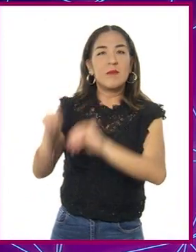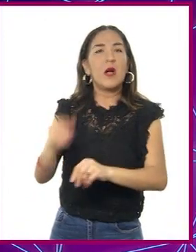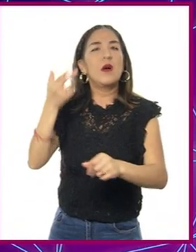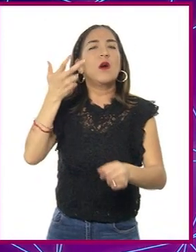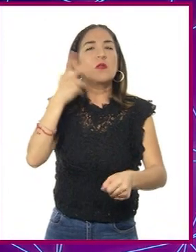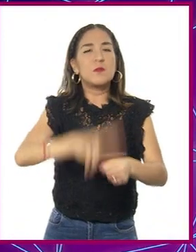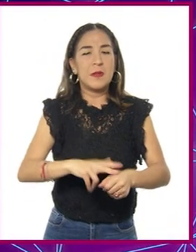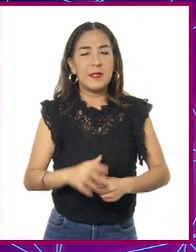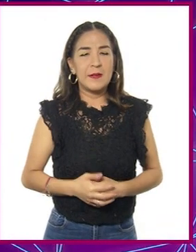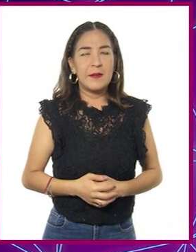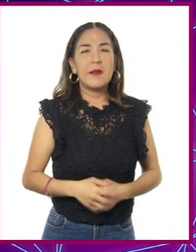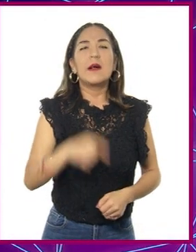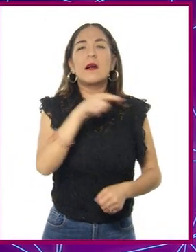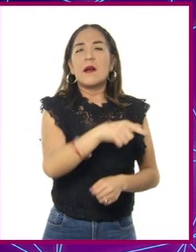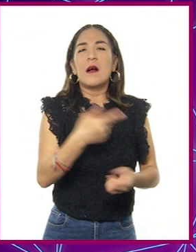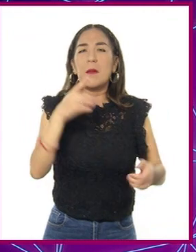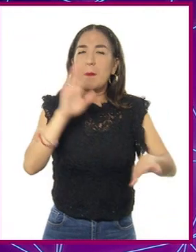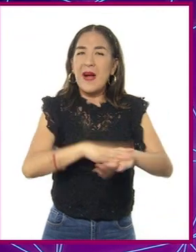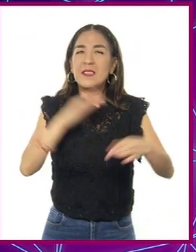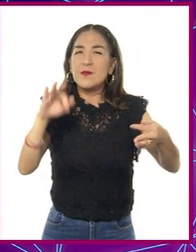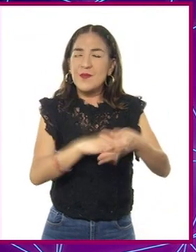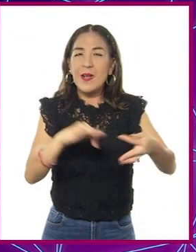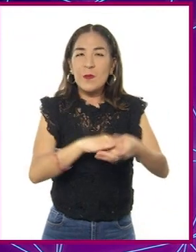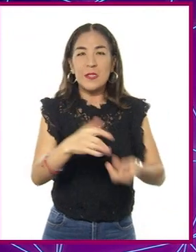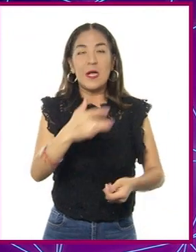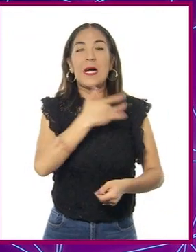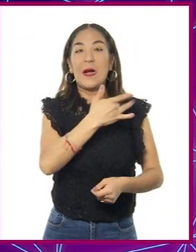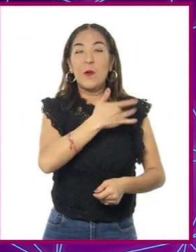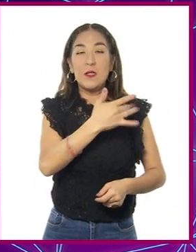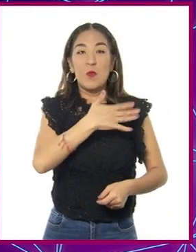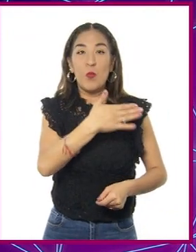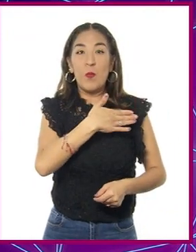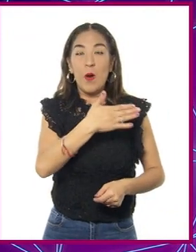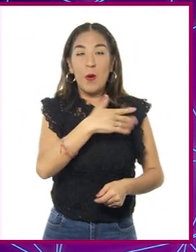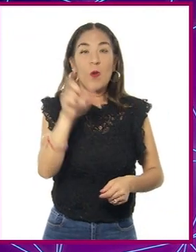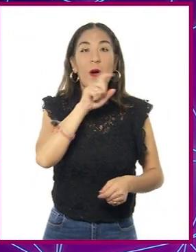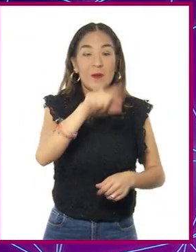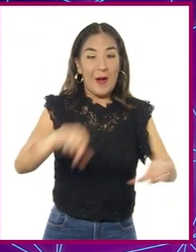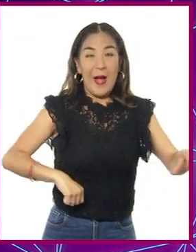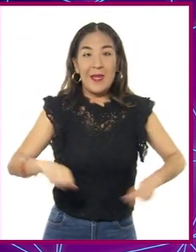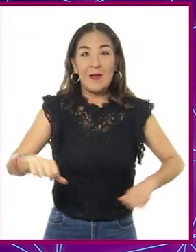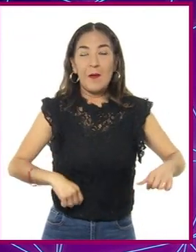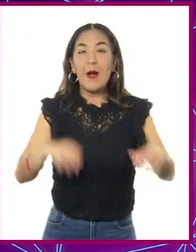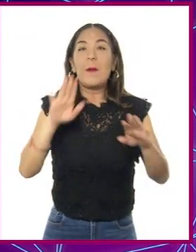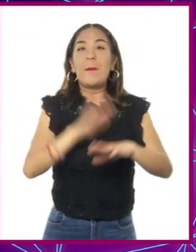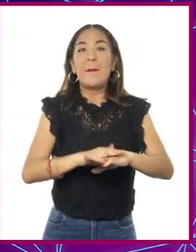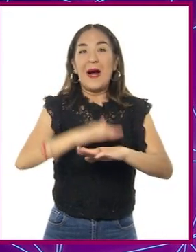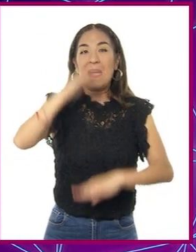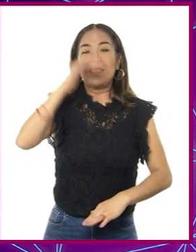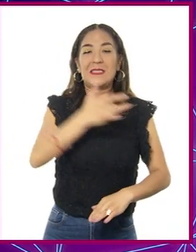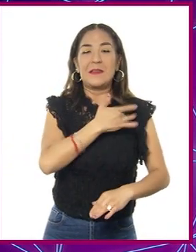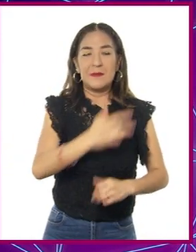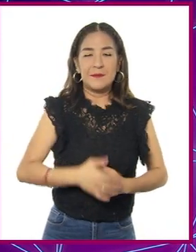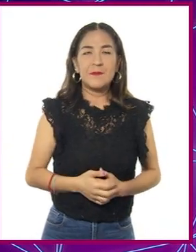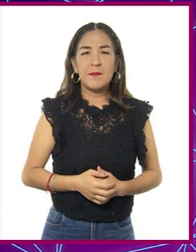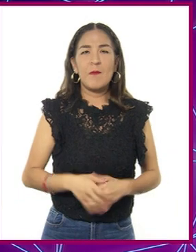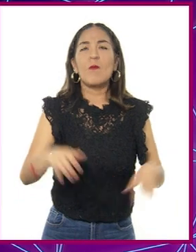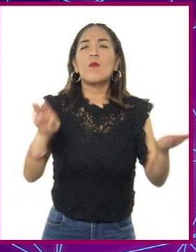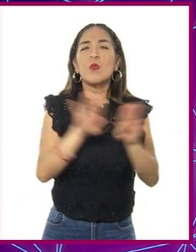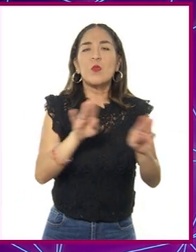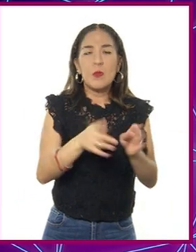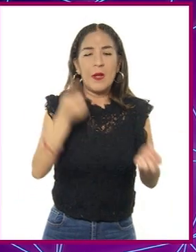¿Cuáles son los cambios en la frecuencia cardíaca de una persona al hacer alguna actividad física? ¿Cómo son